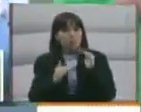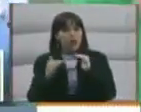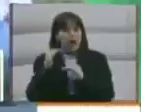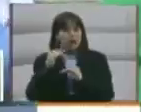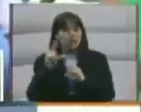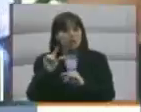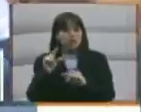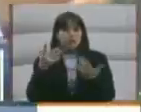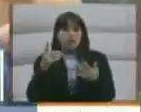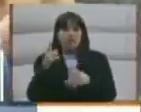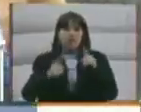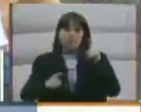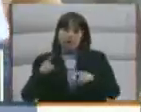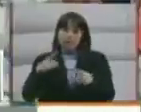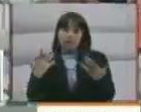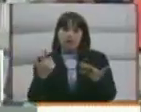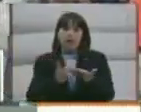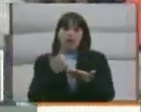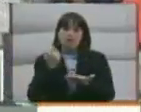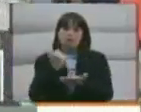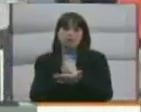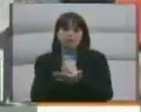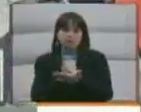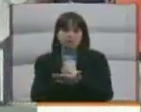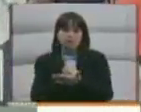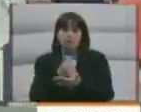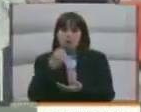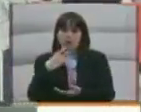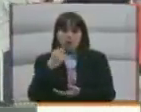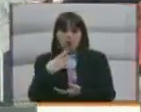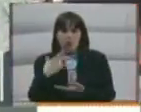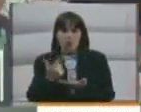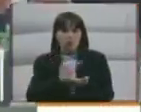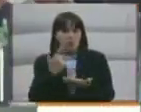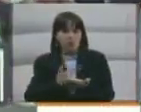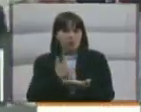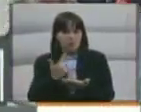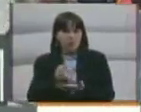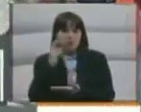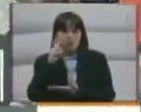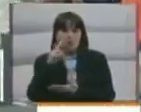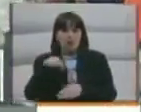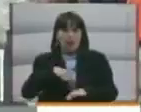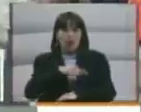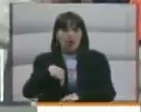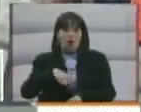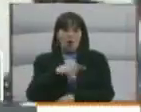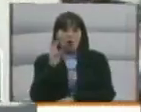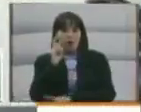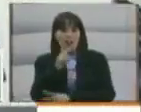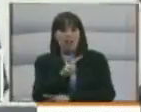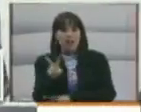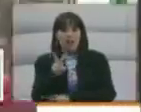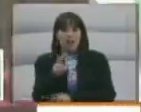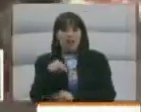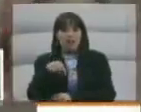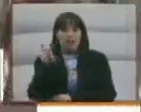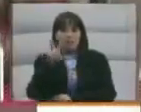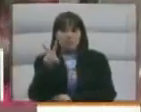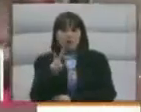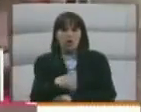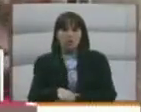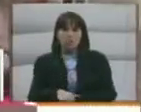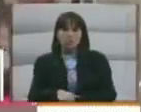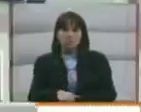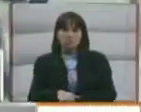la editorial, pero sí están buenos los libros, están buenos, se puede pasar miles de ratos buenos aquí en Venezuela. Muy buena,